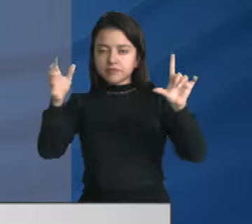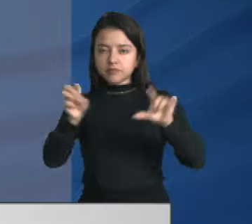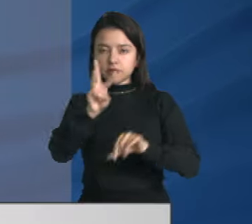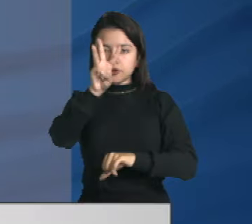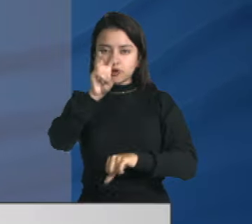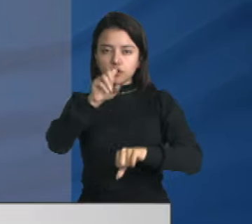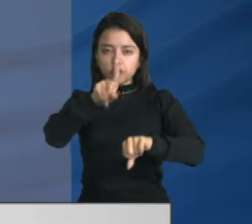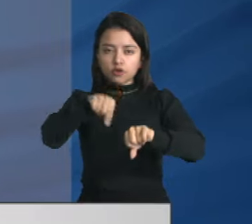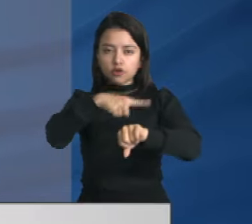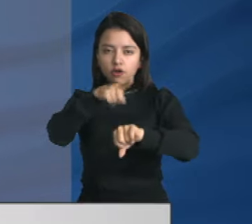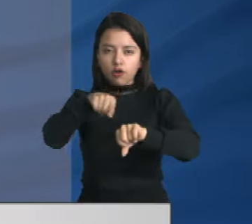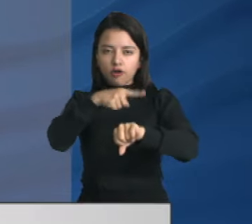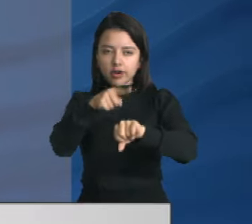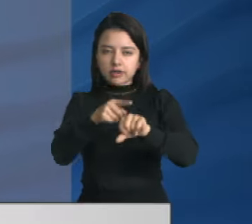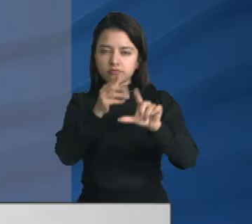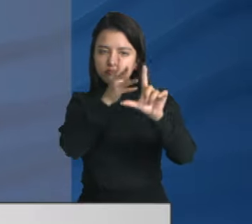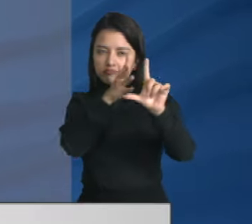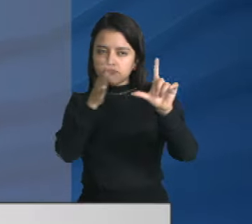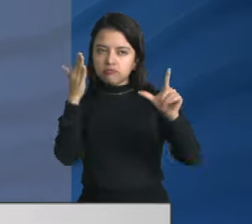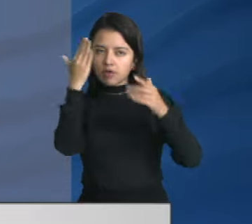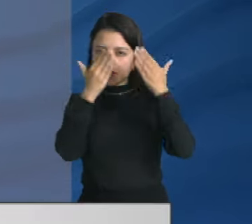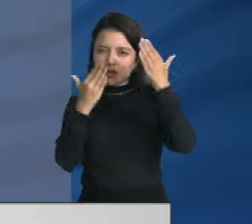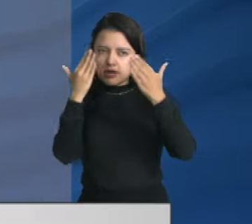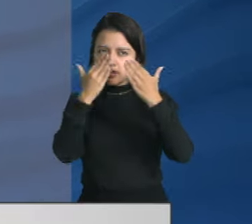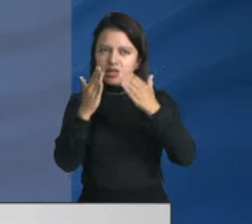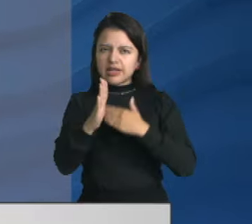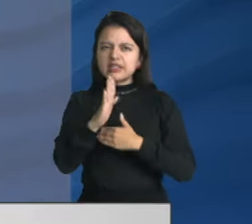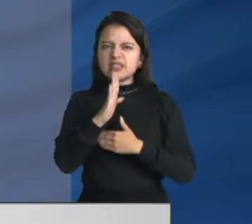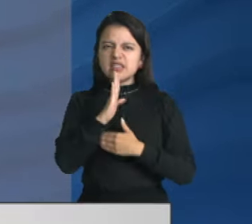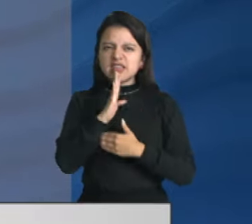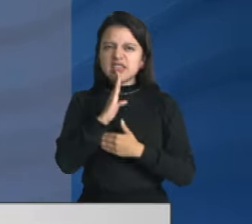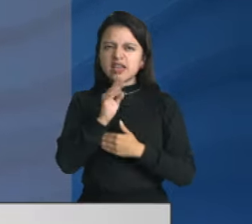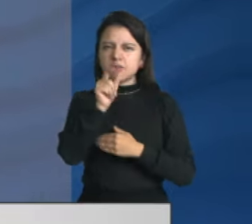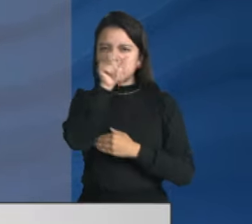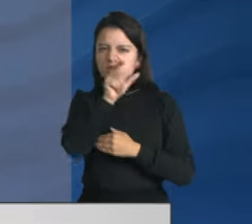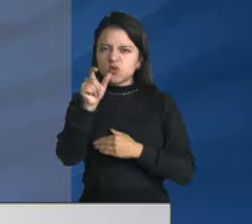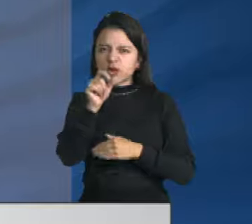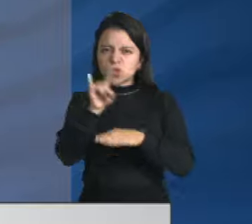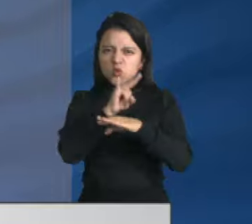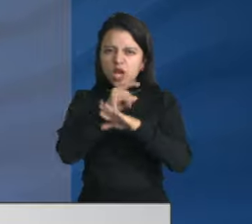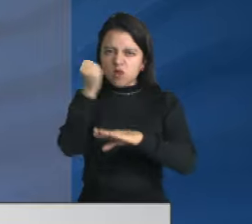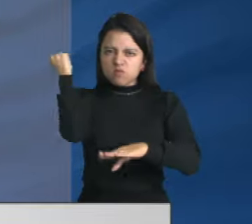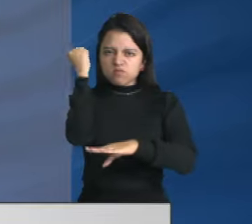permitirán identificar y capturar a las personas que portaron y usaron armas blancas.